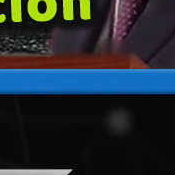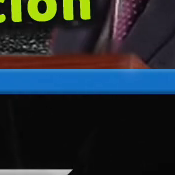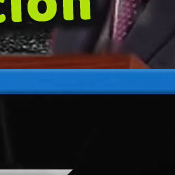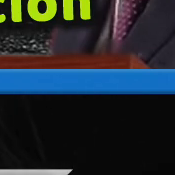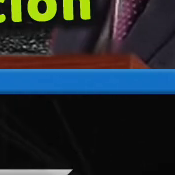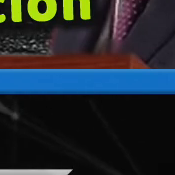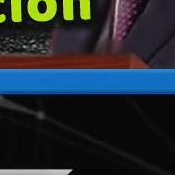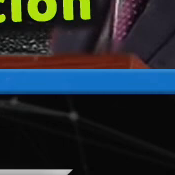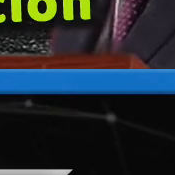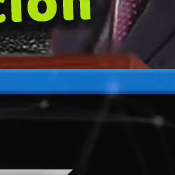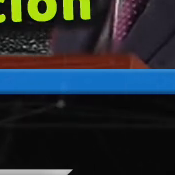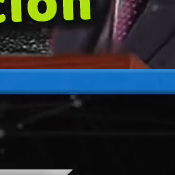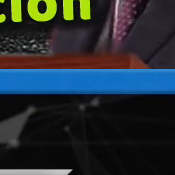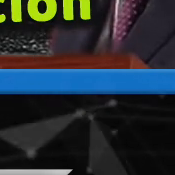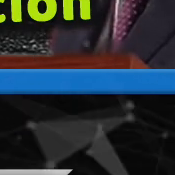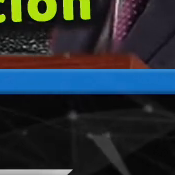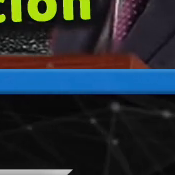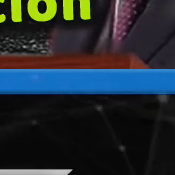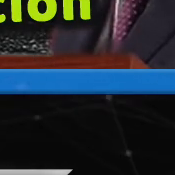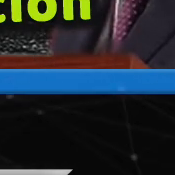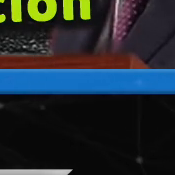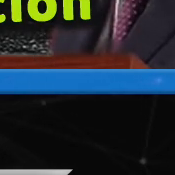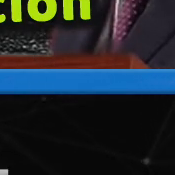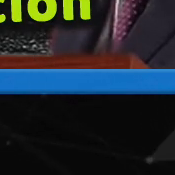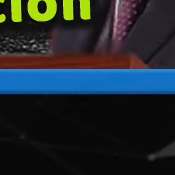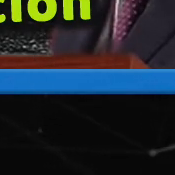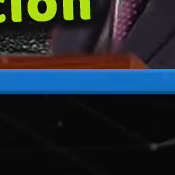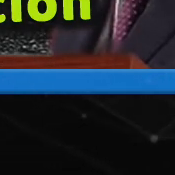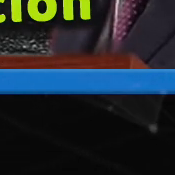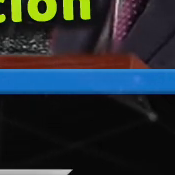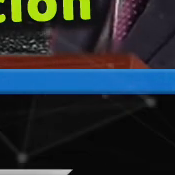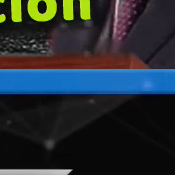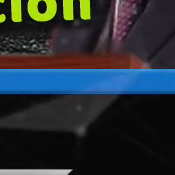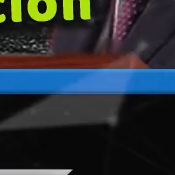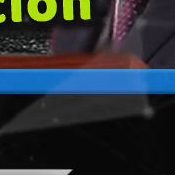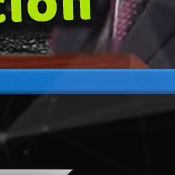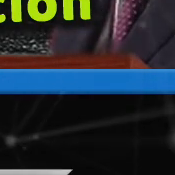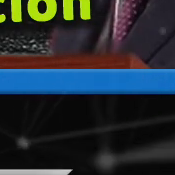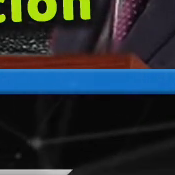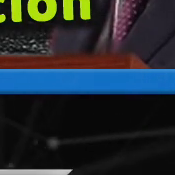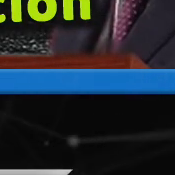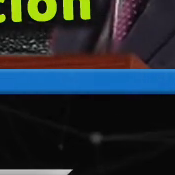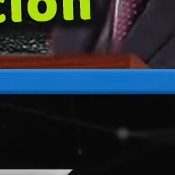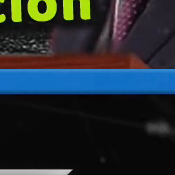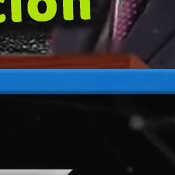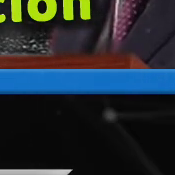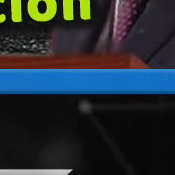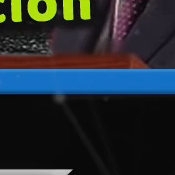La conferencia del presidente Andrés Manuel López Obrador en 5 minutos o menos.